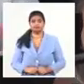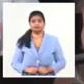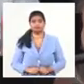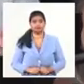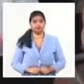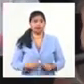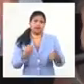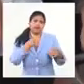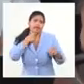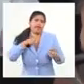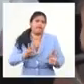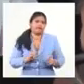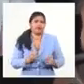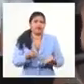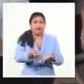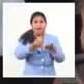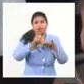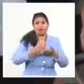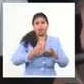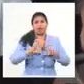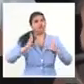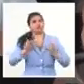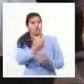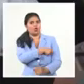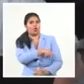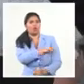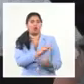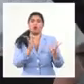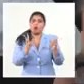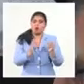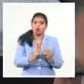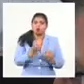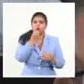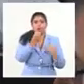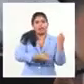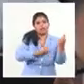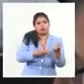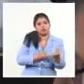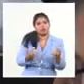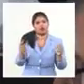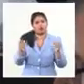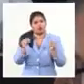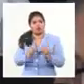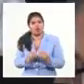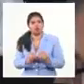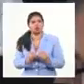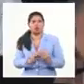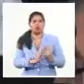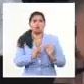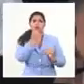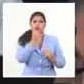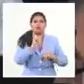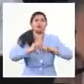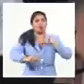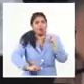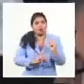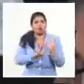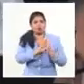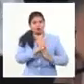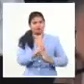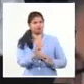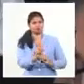es, basándose en ese daño, en hacer más daño, en multiplicar y en profundizar ese